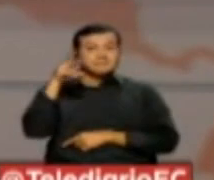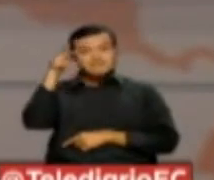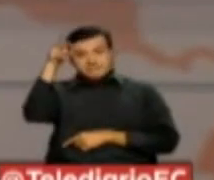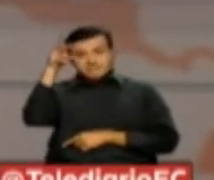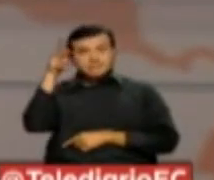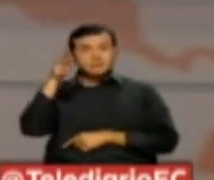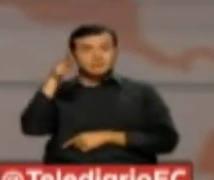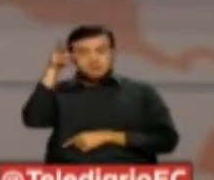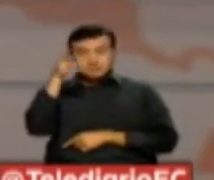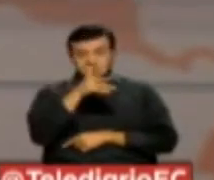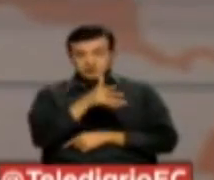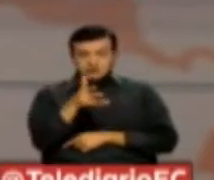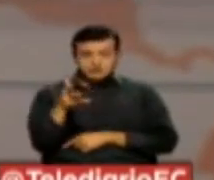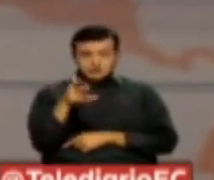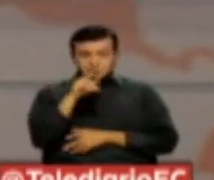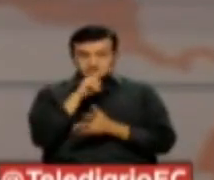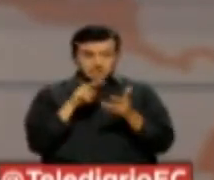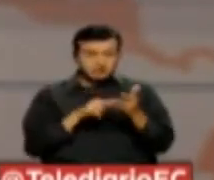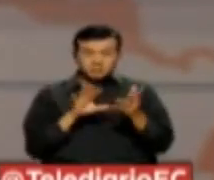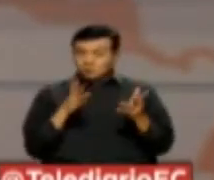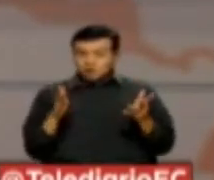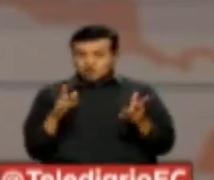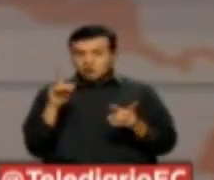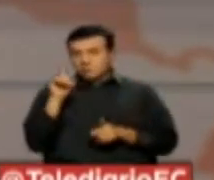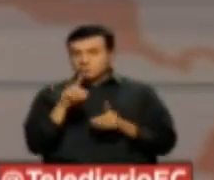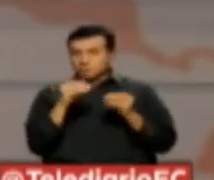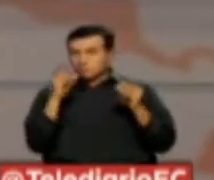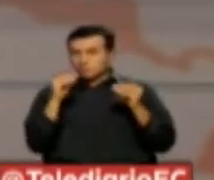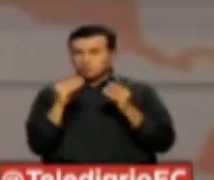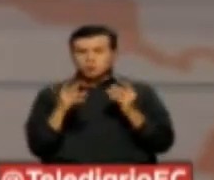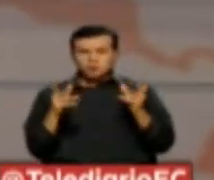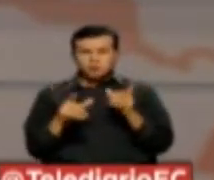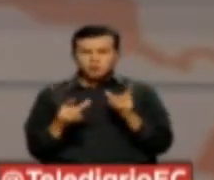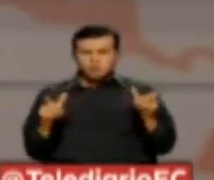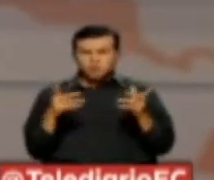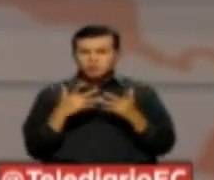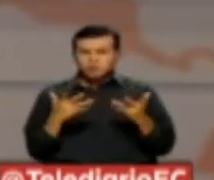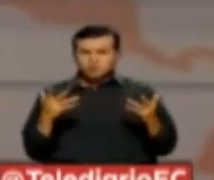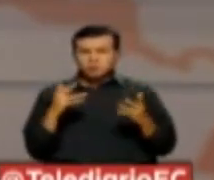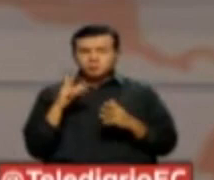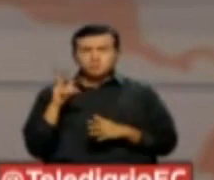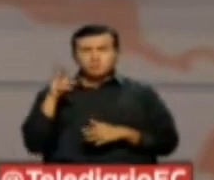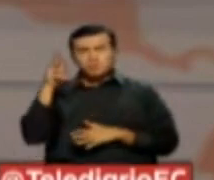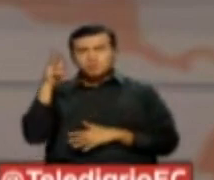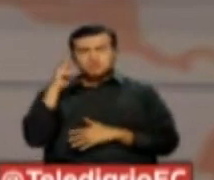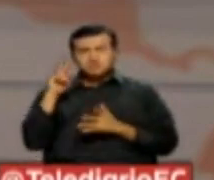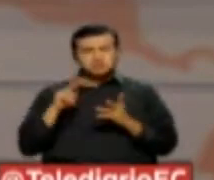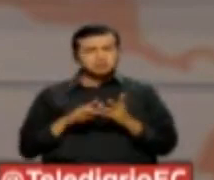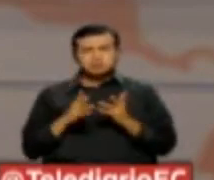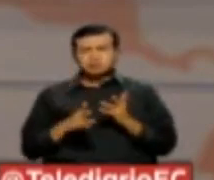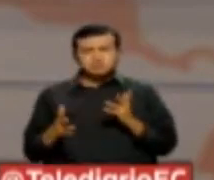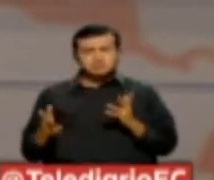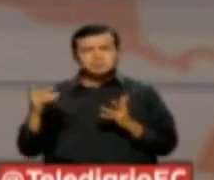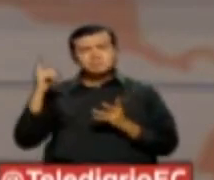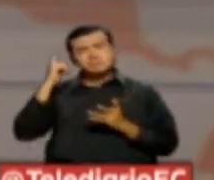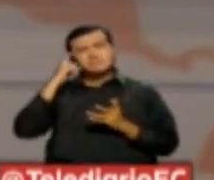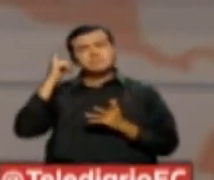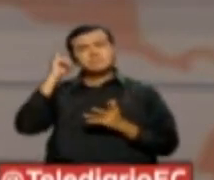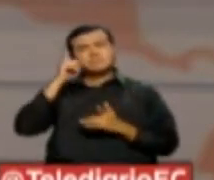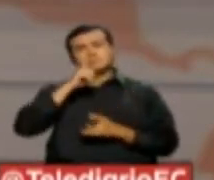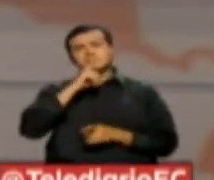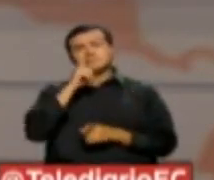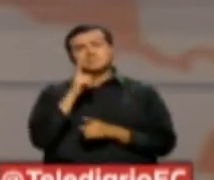porque los profesores tampoco leen hay muchas hay una gran cantidad de profesores que no leen yo creo que